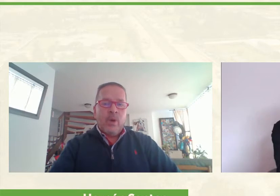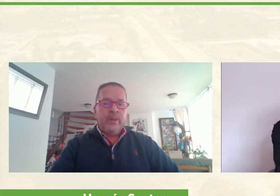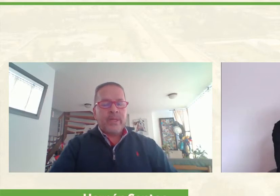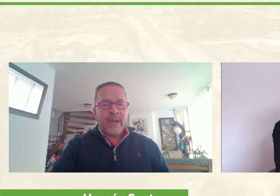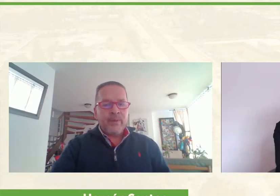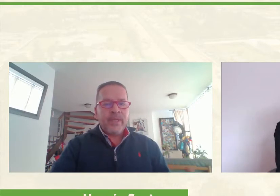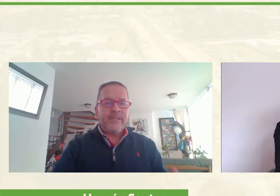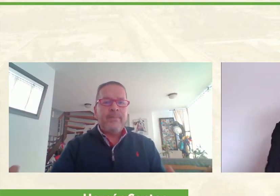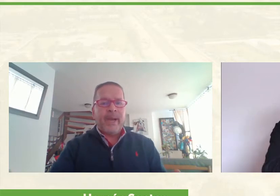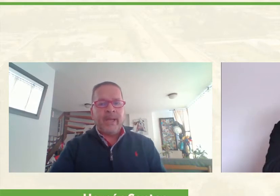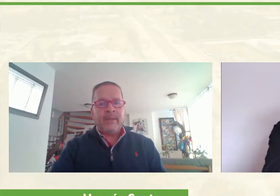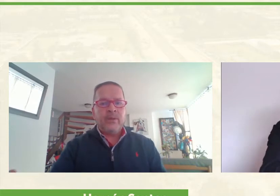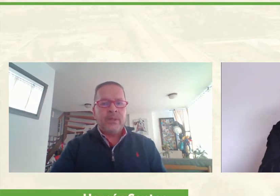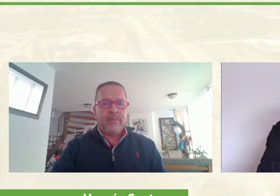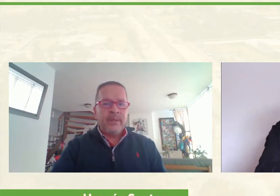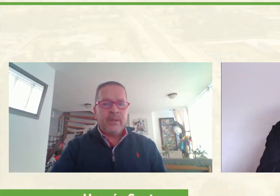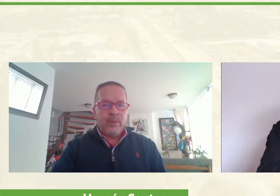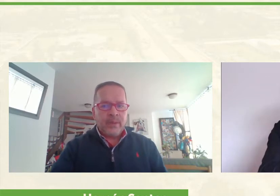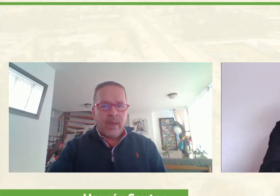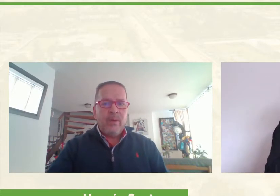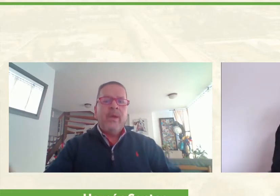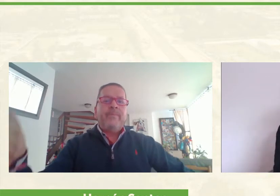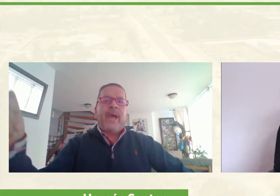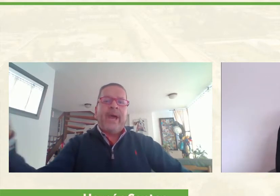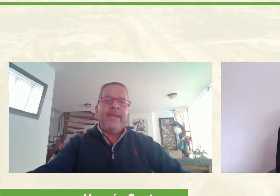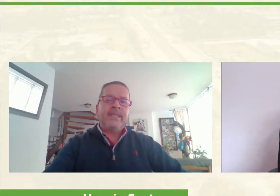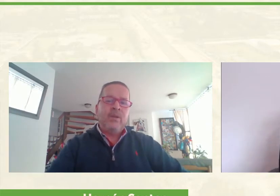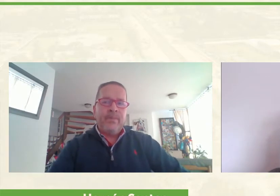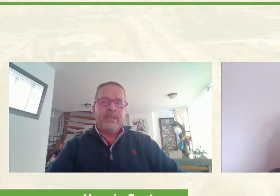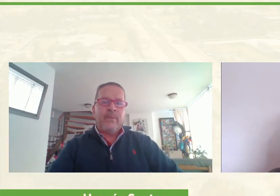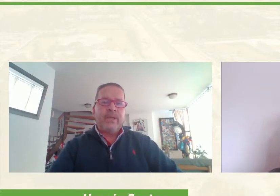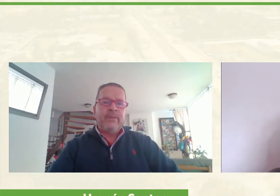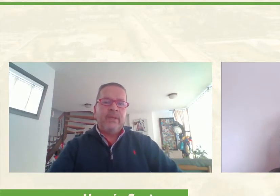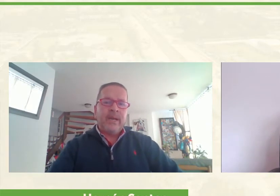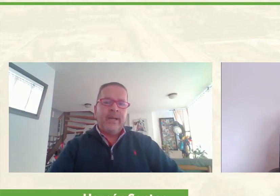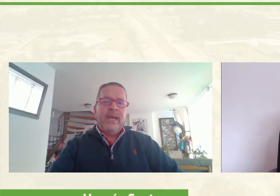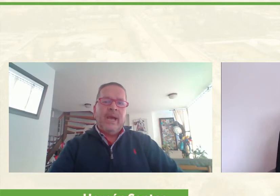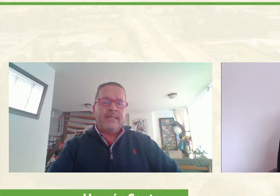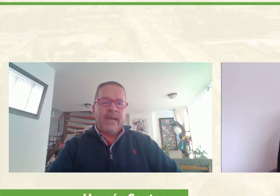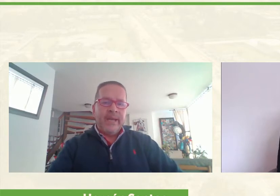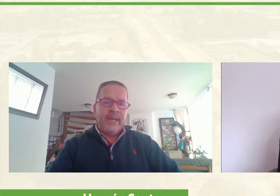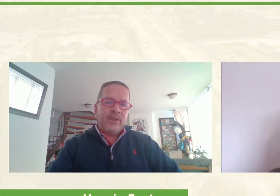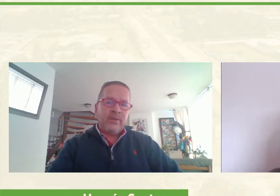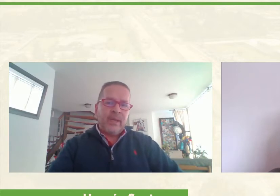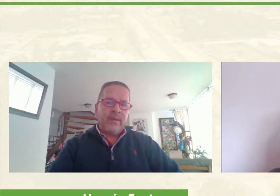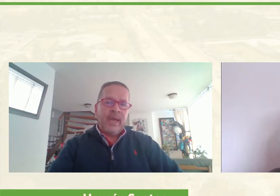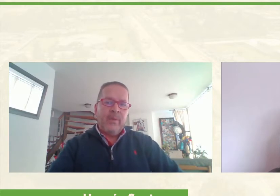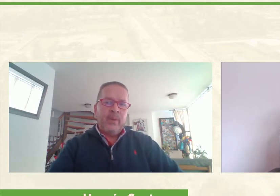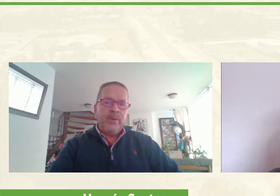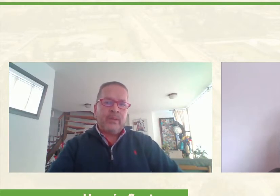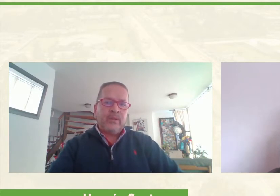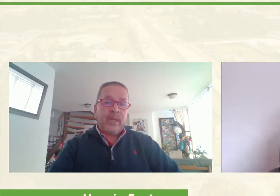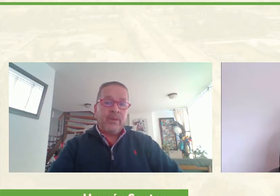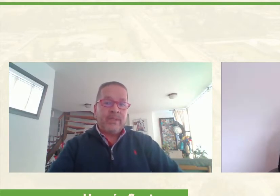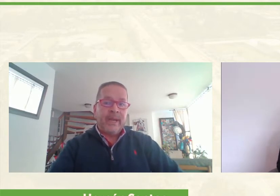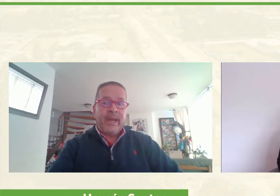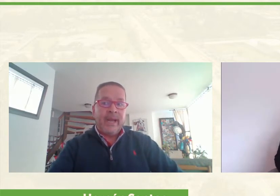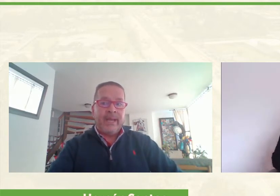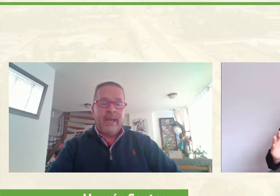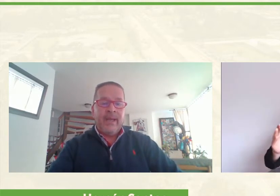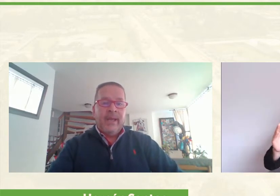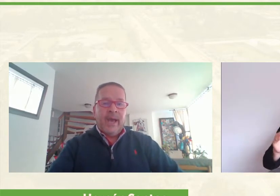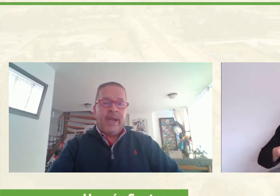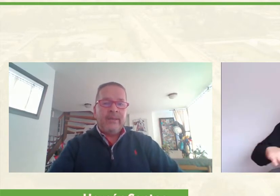viables. Cuando tenemos este paquete totalmente montado, ahí sí lo empezamos a filtrar hacia la dirección técnica de proyectos, que es nuestra